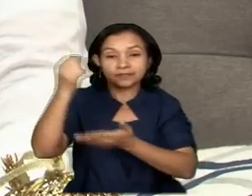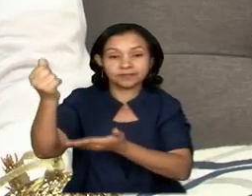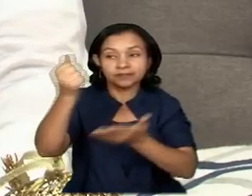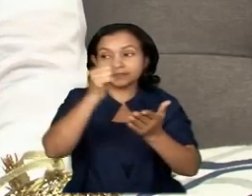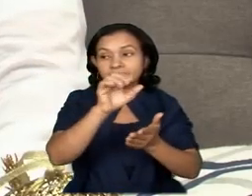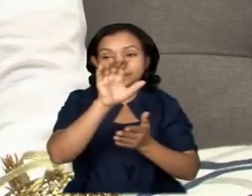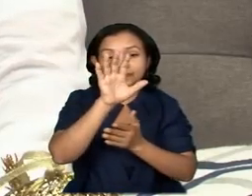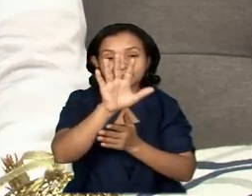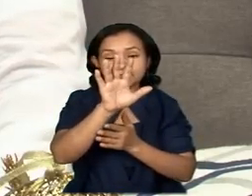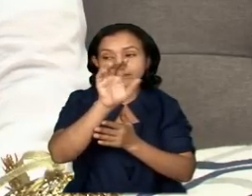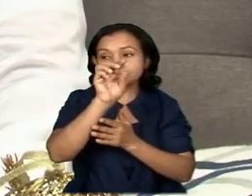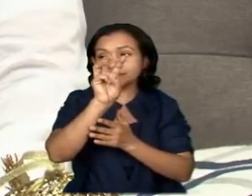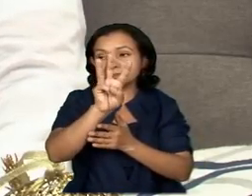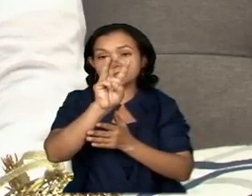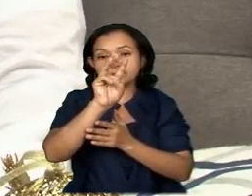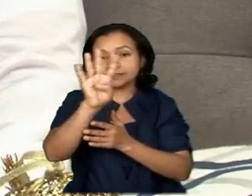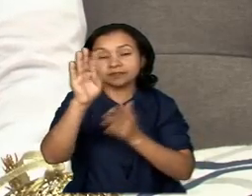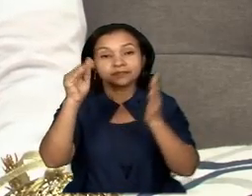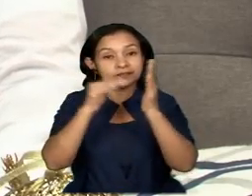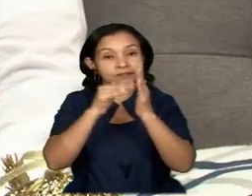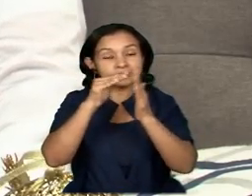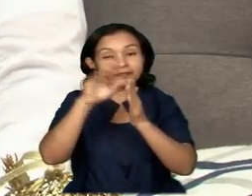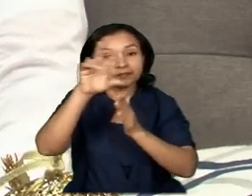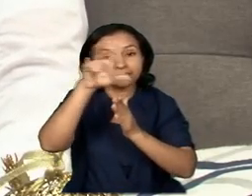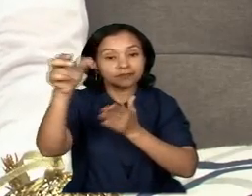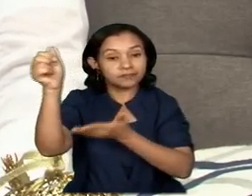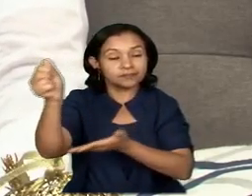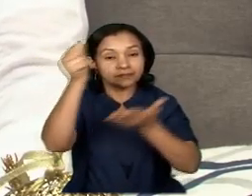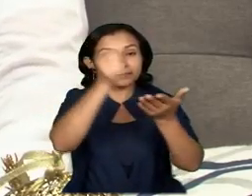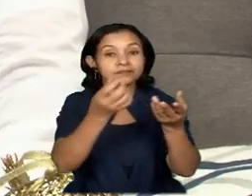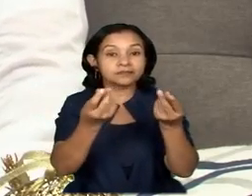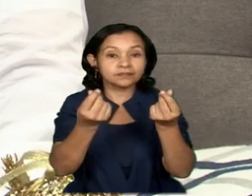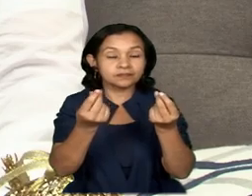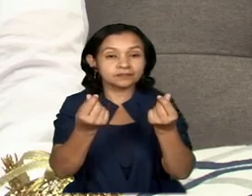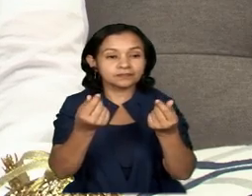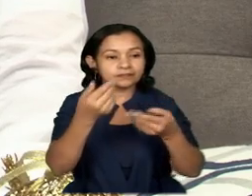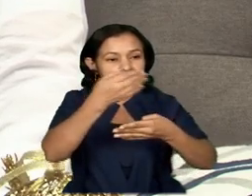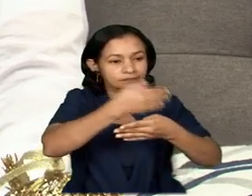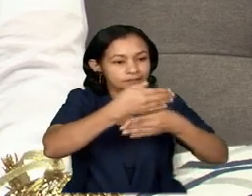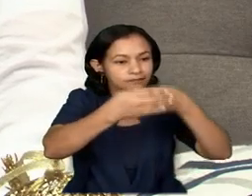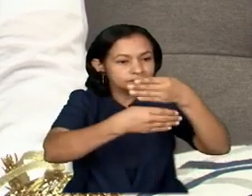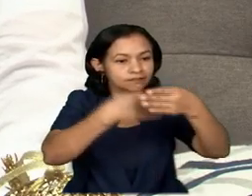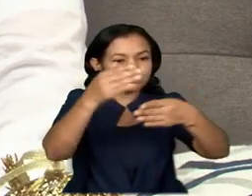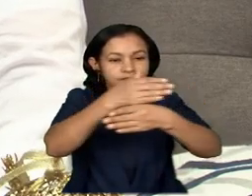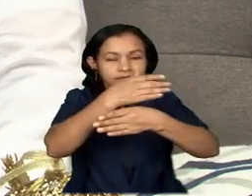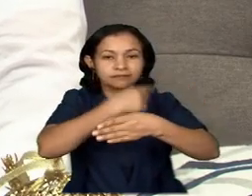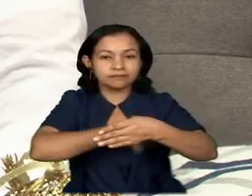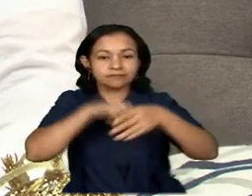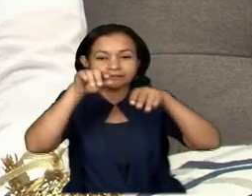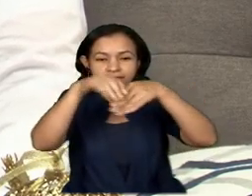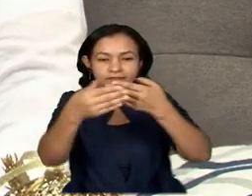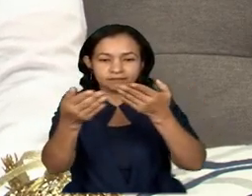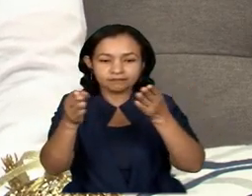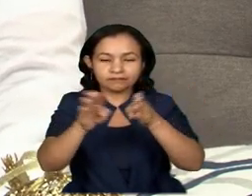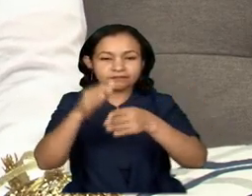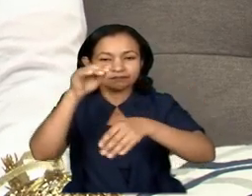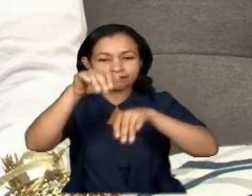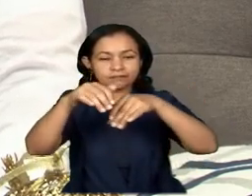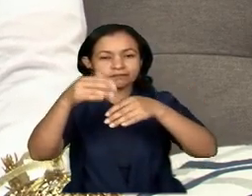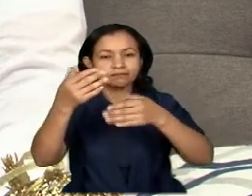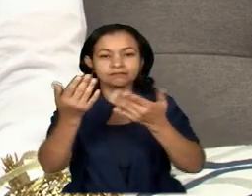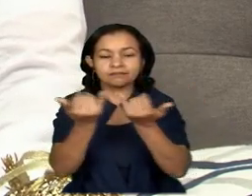534 millones de Córdoba para rehabilitación de centros, reemplazo de aulas, mejoramiento de